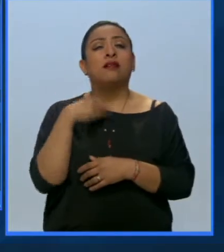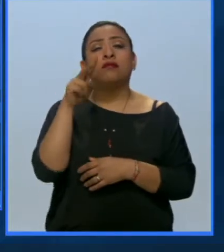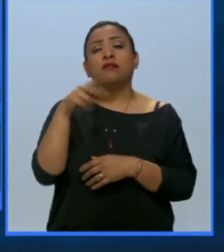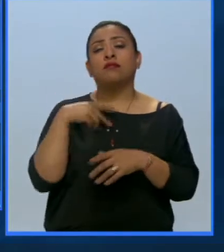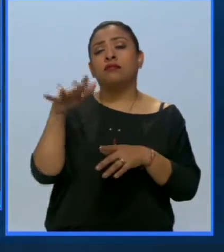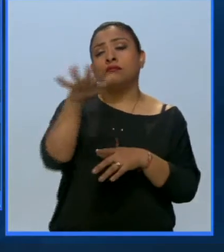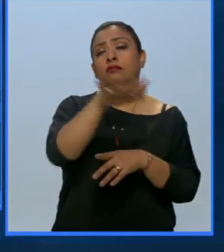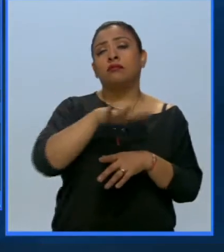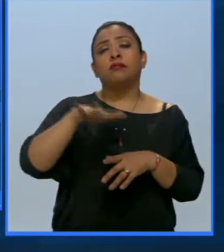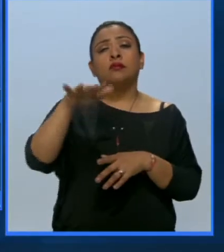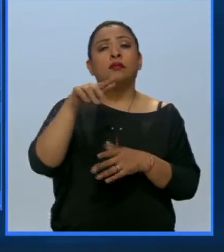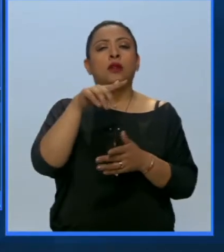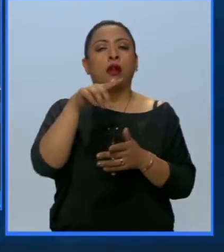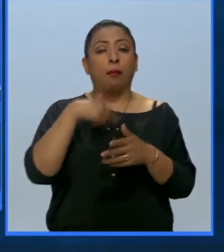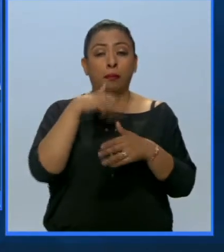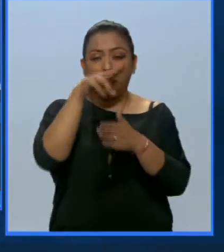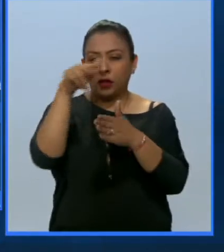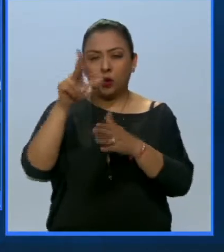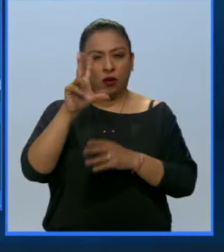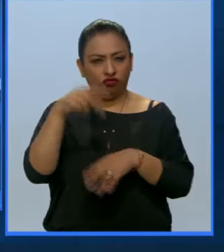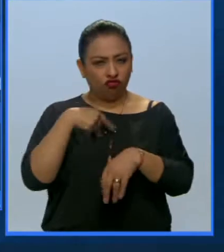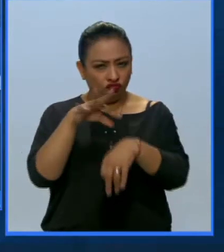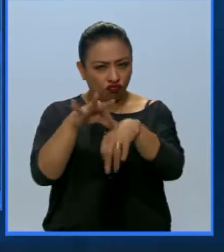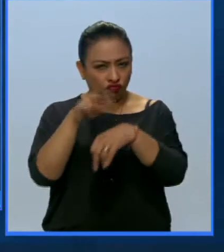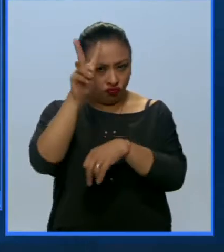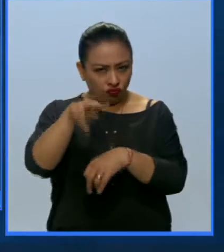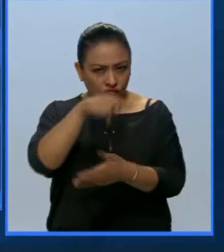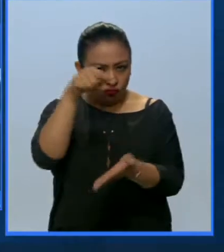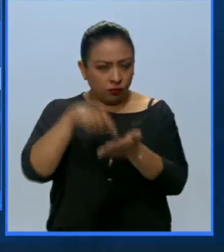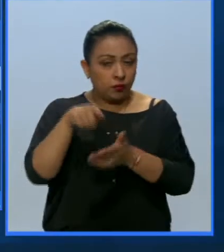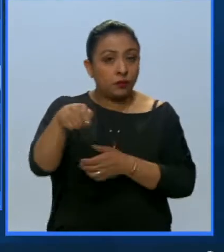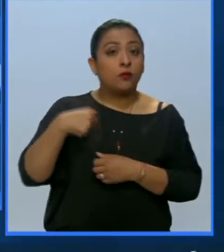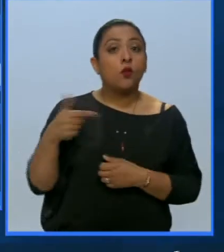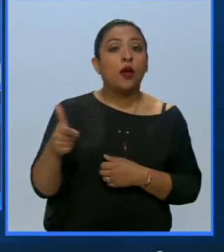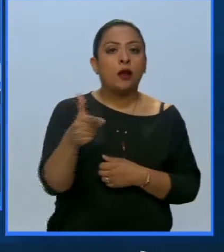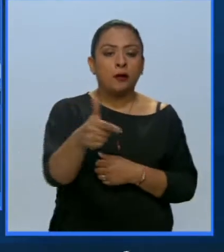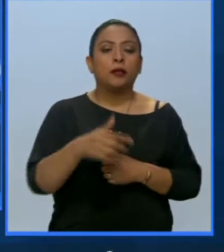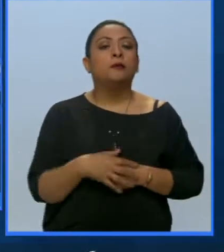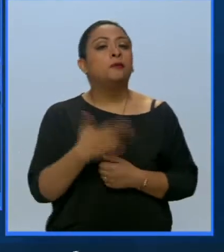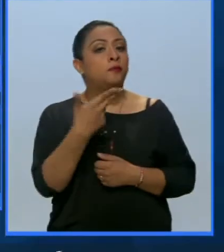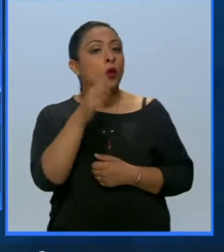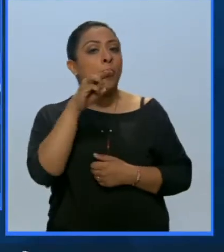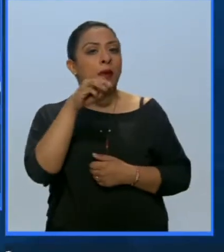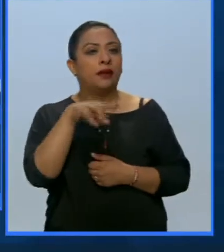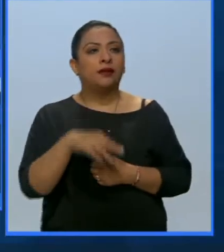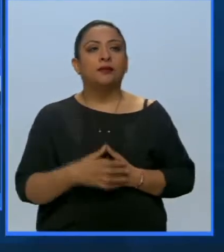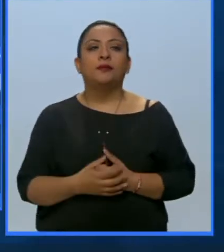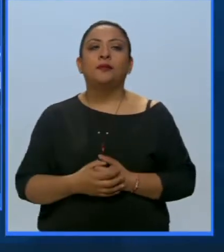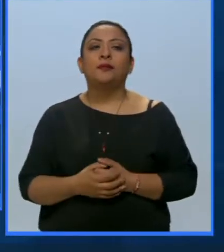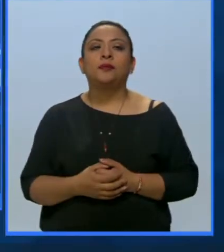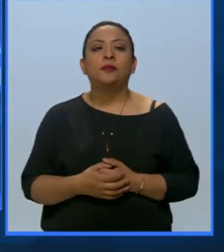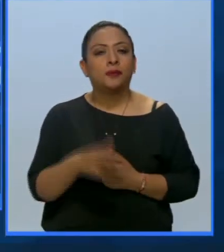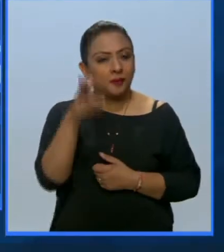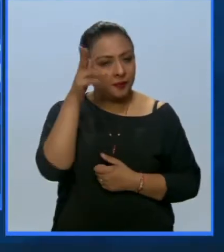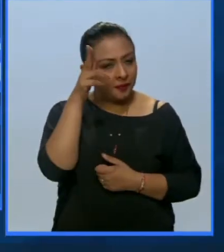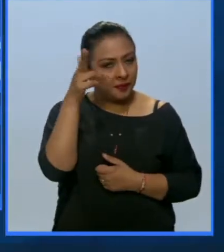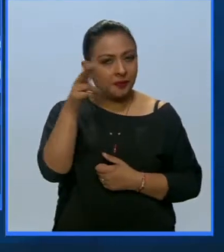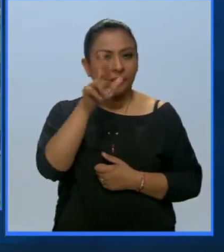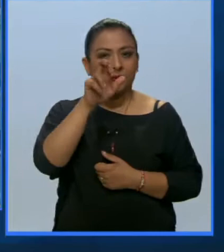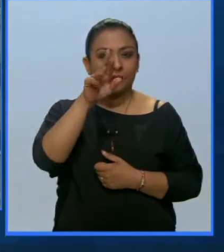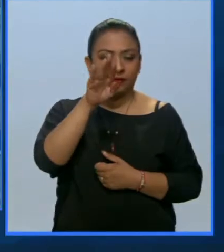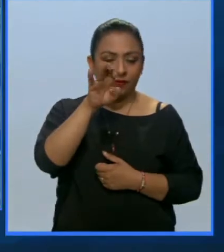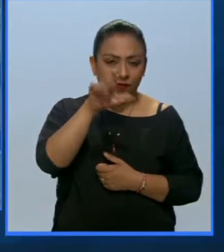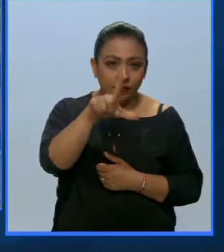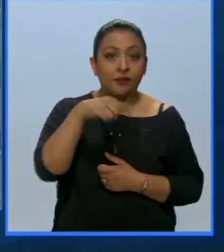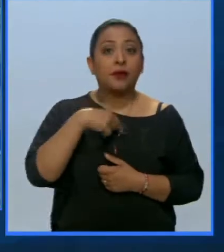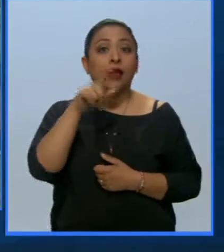un paisaje, de José María Velasco. Esto es en vivo directamente desde Guanajuato. Weman. ¿Qué tal? ¿Qué tal, Rafael? ¿Qué tal,